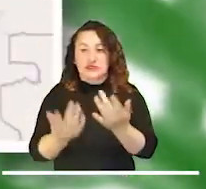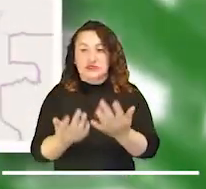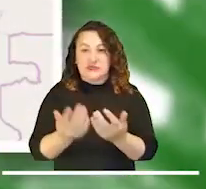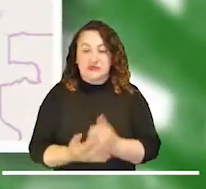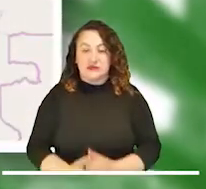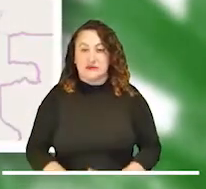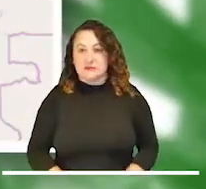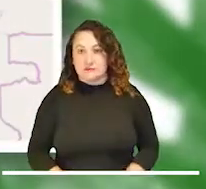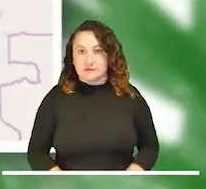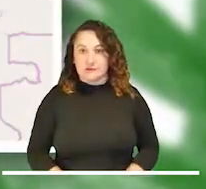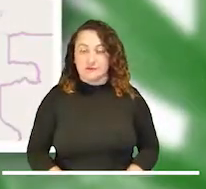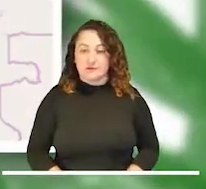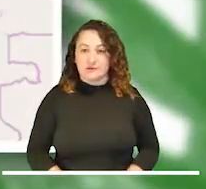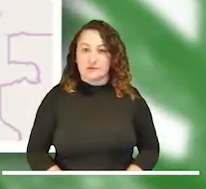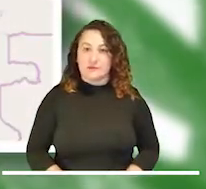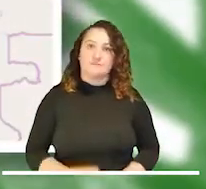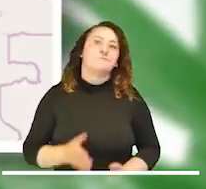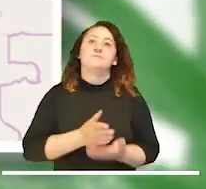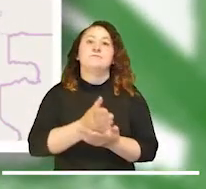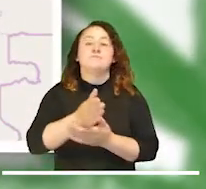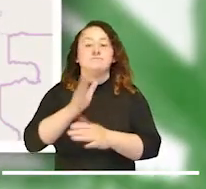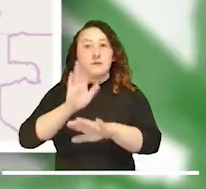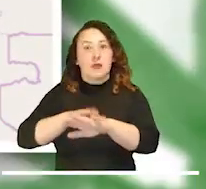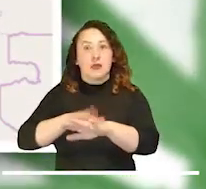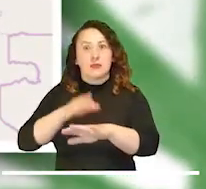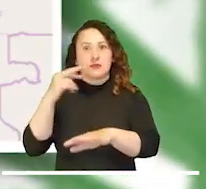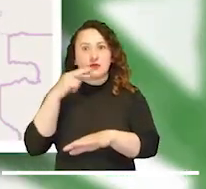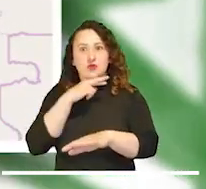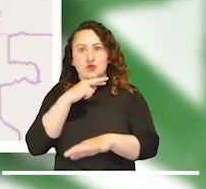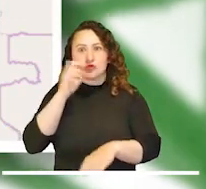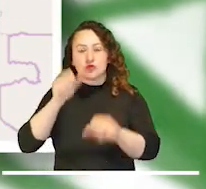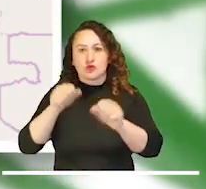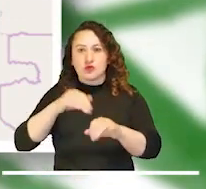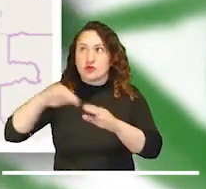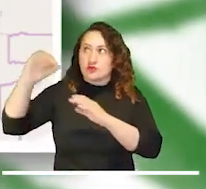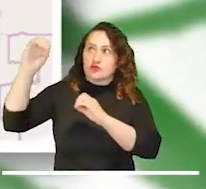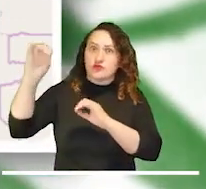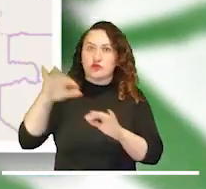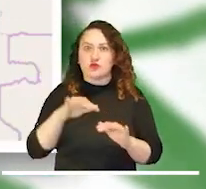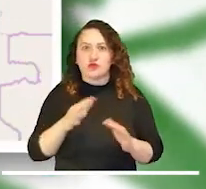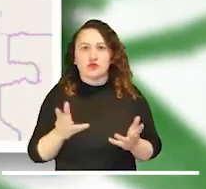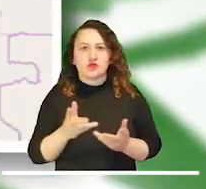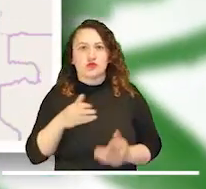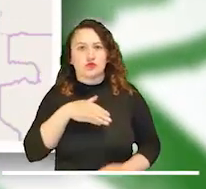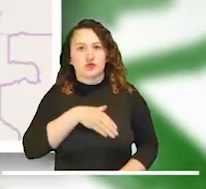Atención a los departamentos de Tolima y Huila por alta probabilidad de incendios.